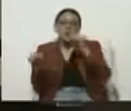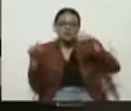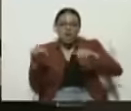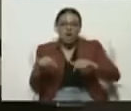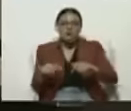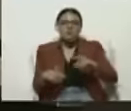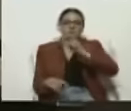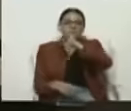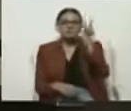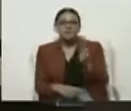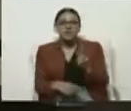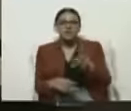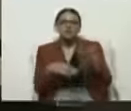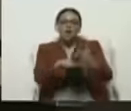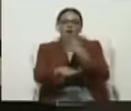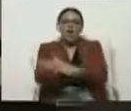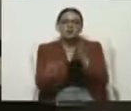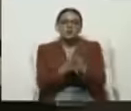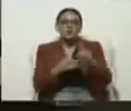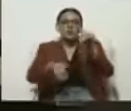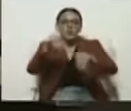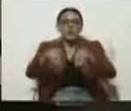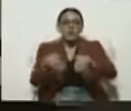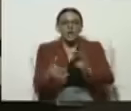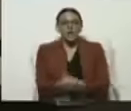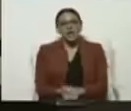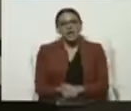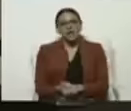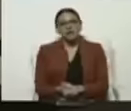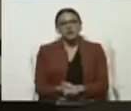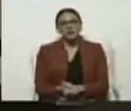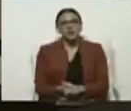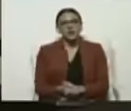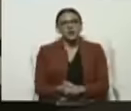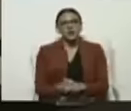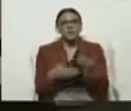últimas horas, en el marco de pues lo que es esta recta final hacia las